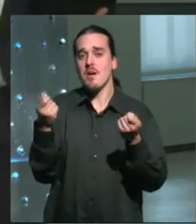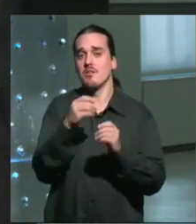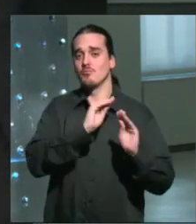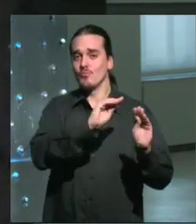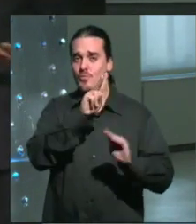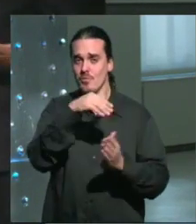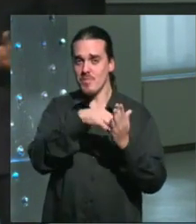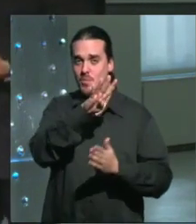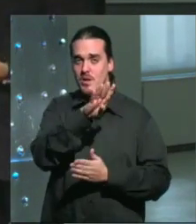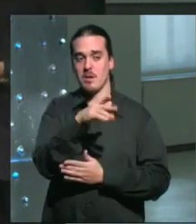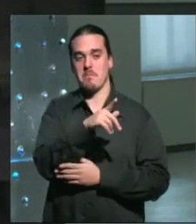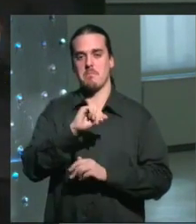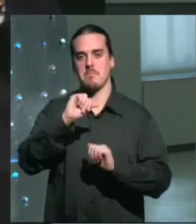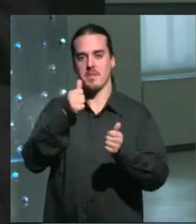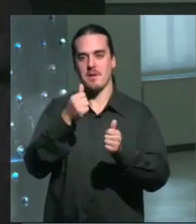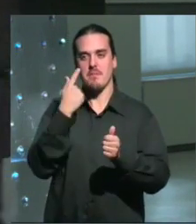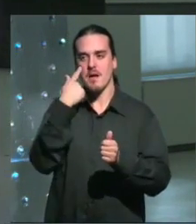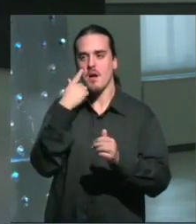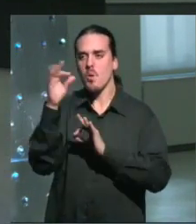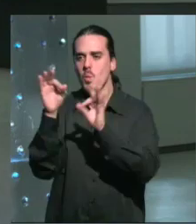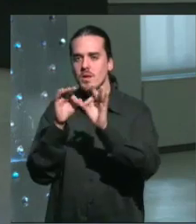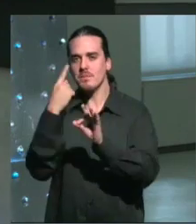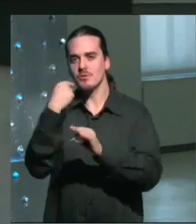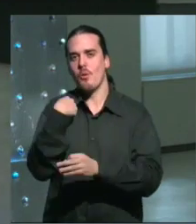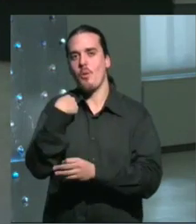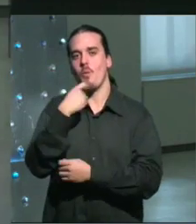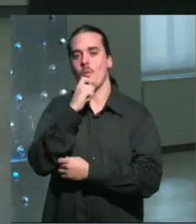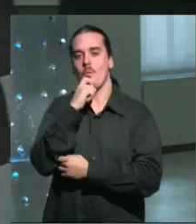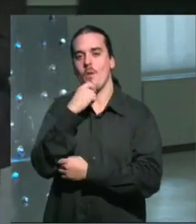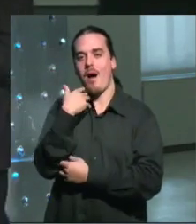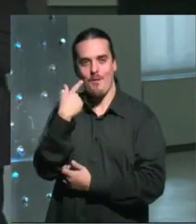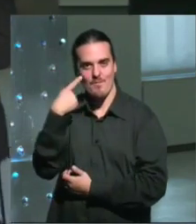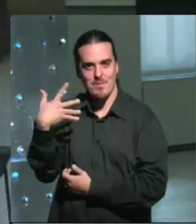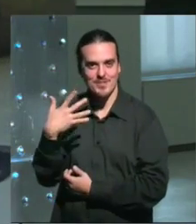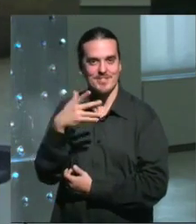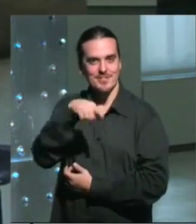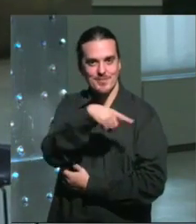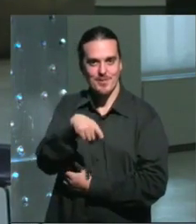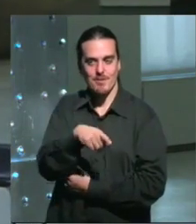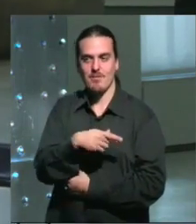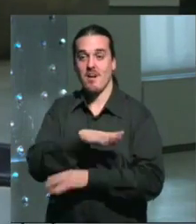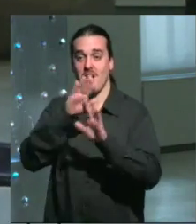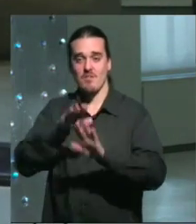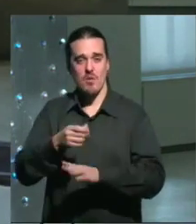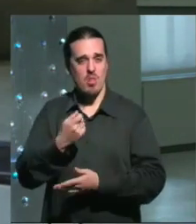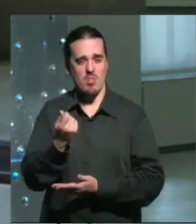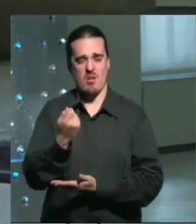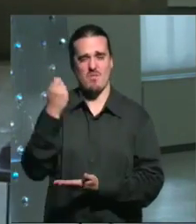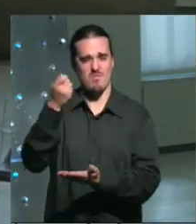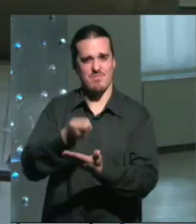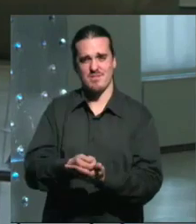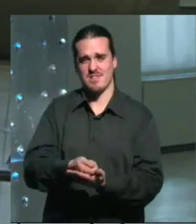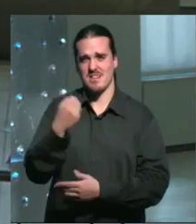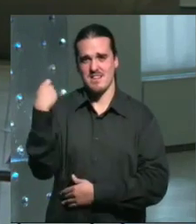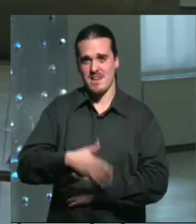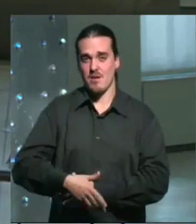ver cuánta gente lo conoce. Se gastó mucho dinero y volvieron y le dijeron que su índice de popularidad era de entre un 3 y